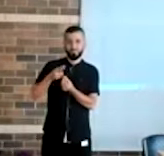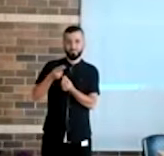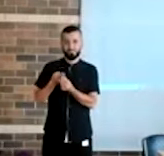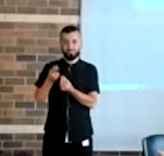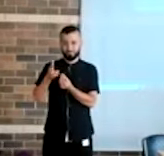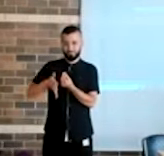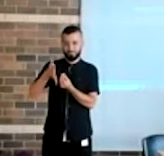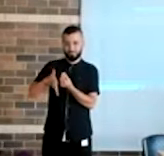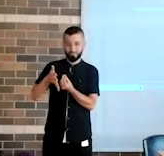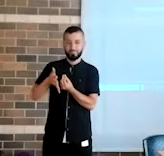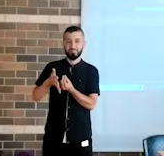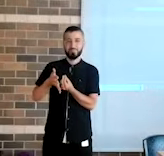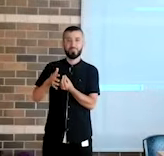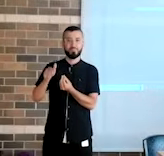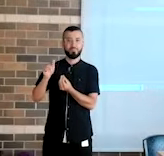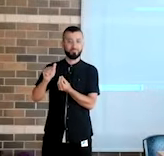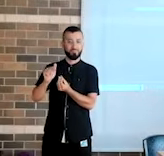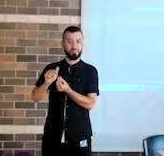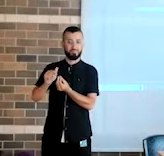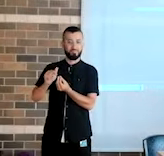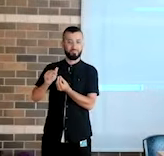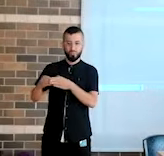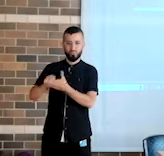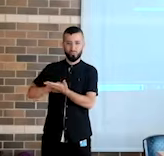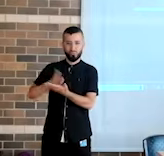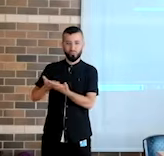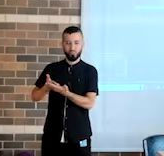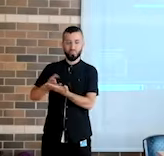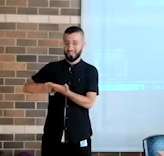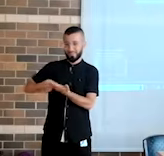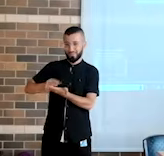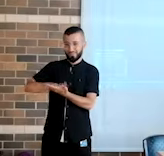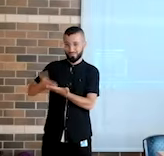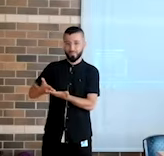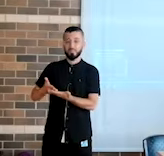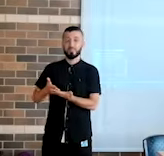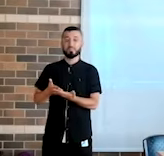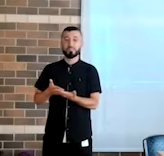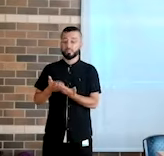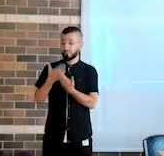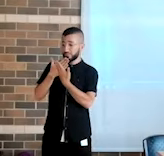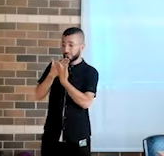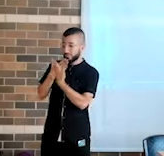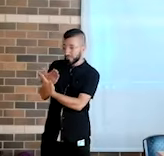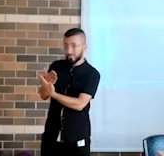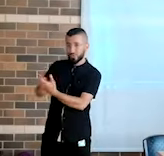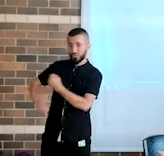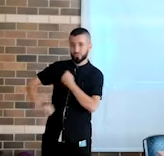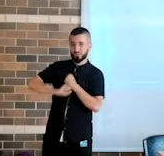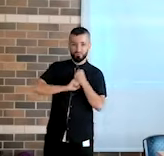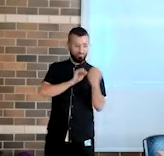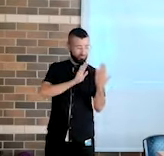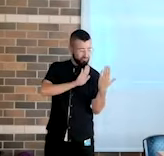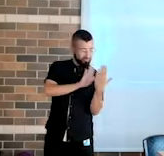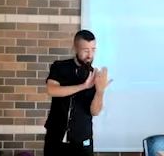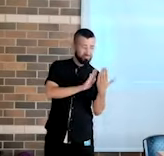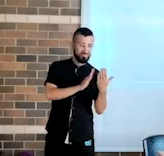que gracias a ellos también podemos acercarnos a esa lengua de señas, a la comunidad sorda.